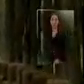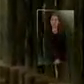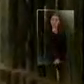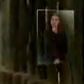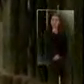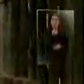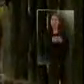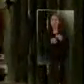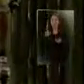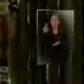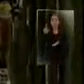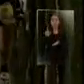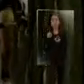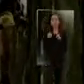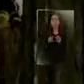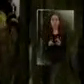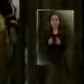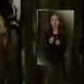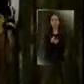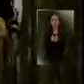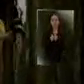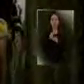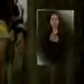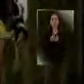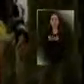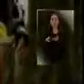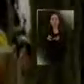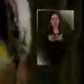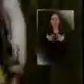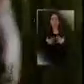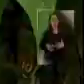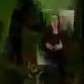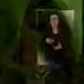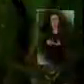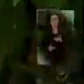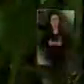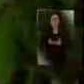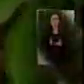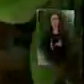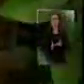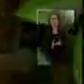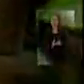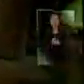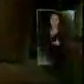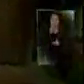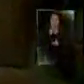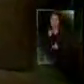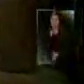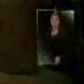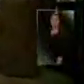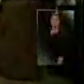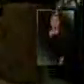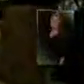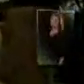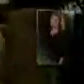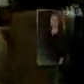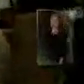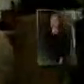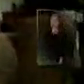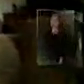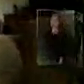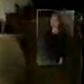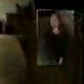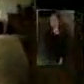Envejecemos porque vamos perdiendo capacidad de regenerarnos y de mantener la funcionalidad. Visto de esta manera, el